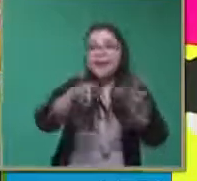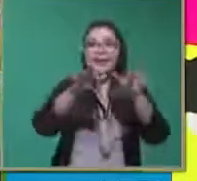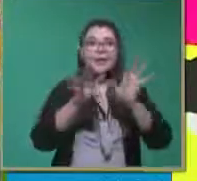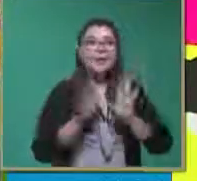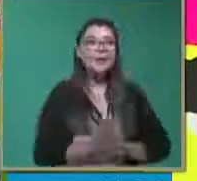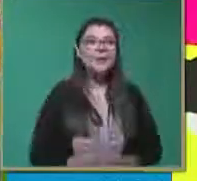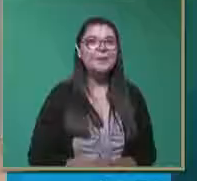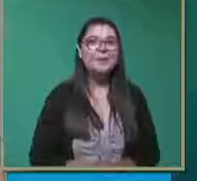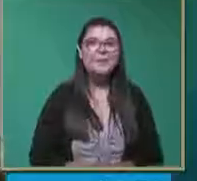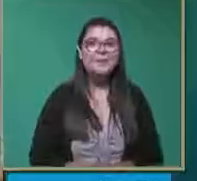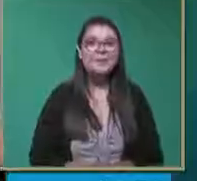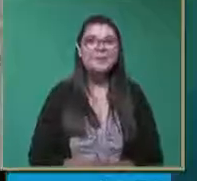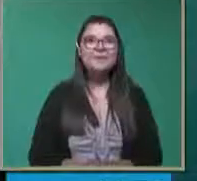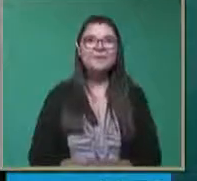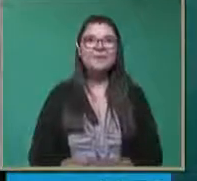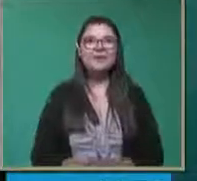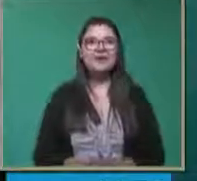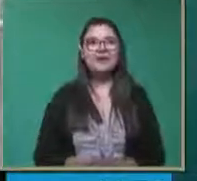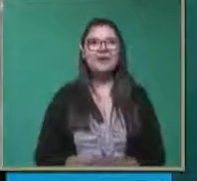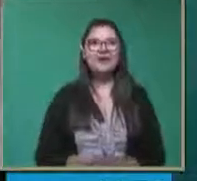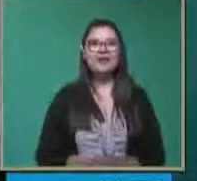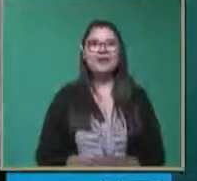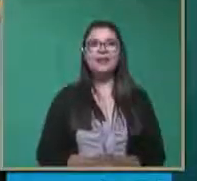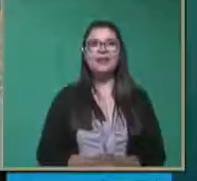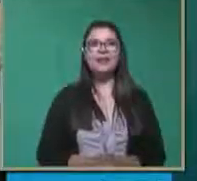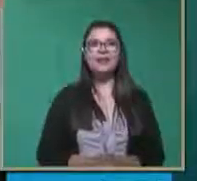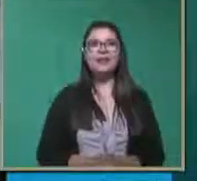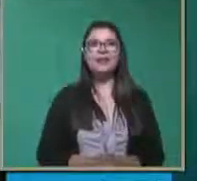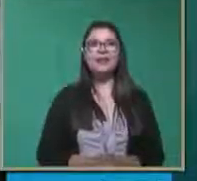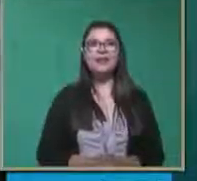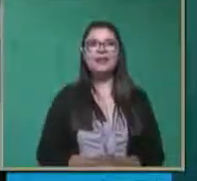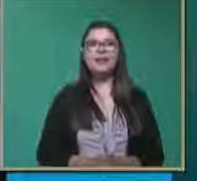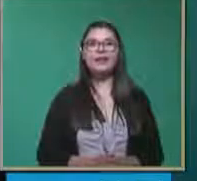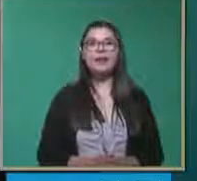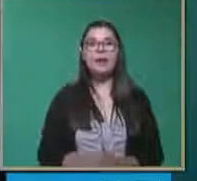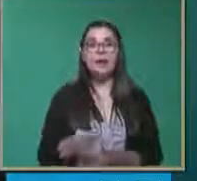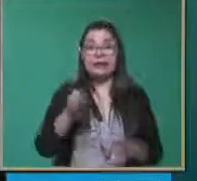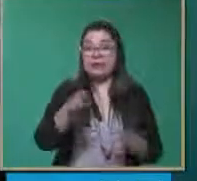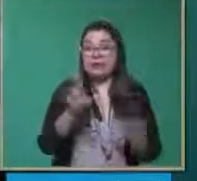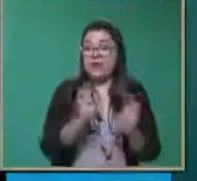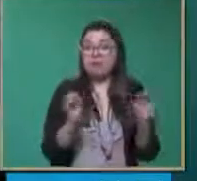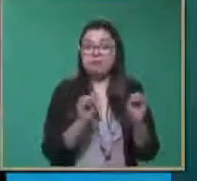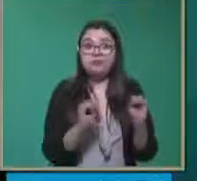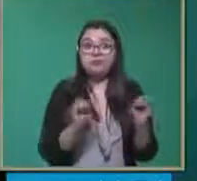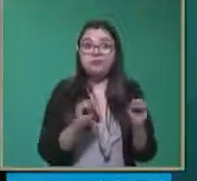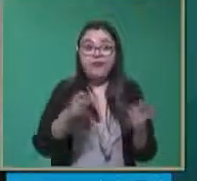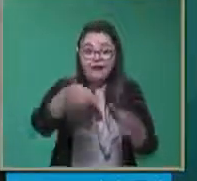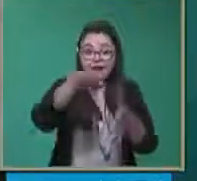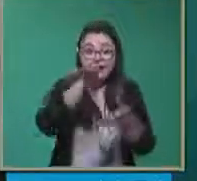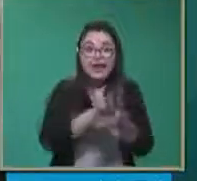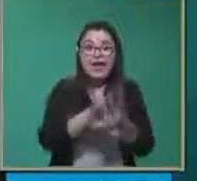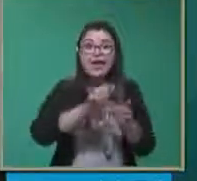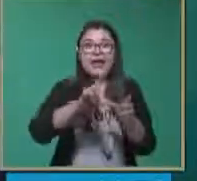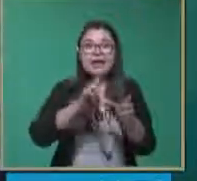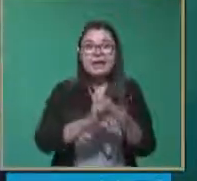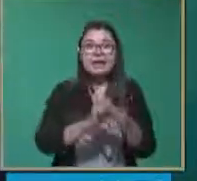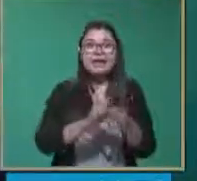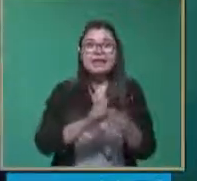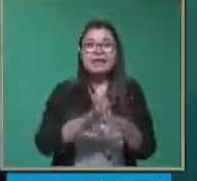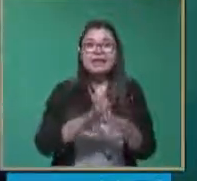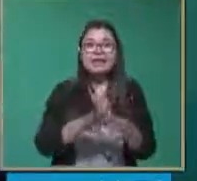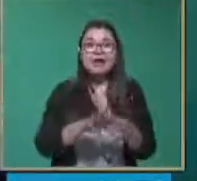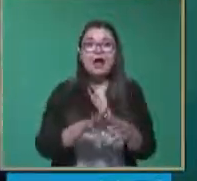a ver, ahora... Aquí vemos completamente que la caja está completamente vacía. Y como dijo la maestra Gris, bulería, bulería. ¿Dice